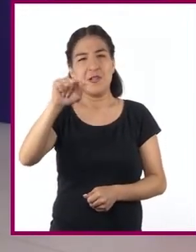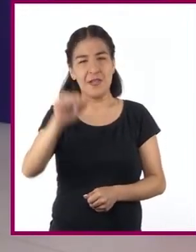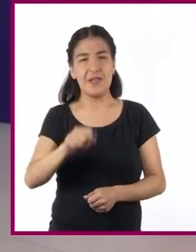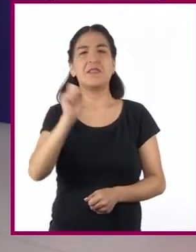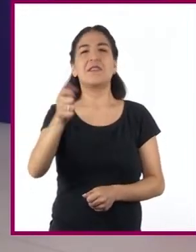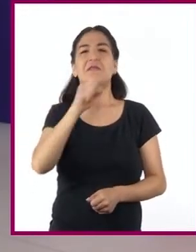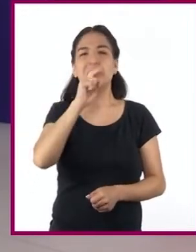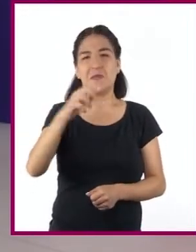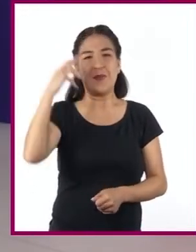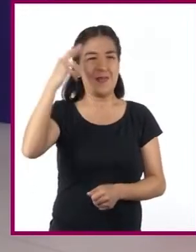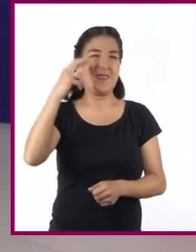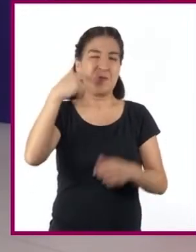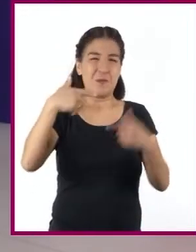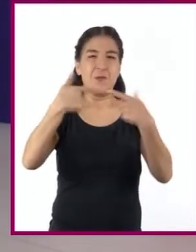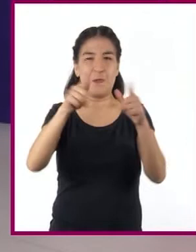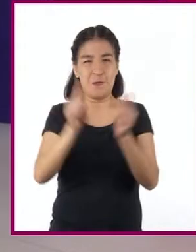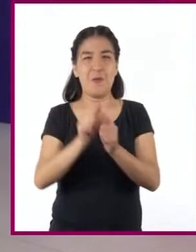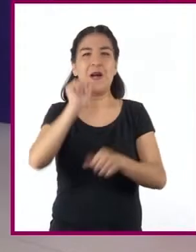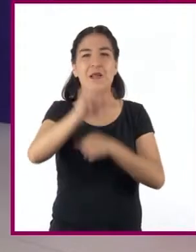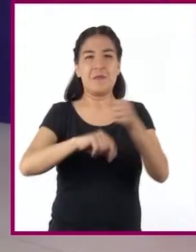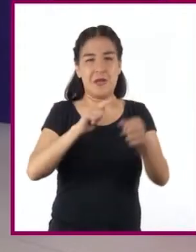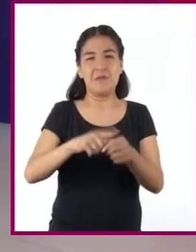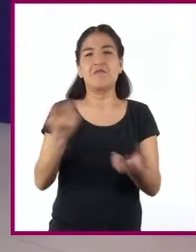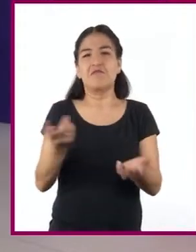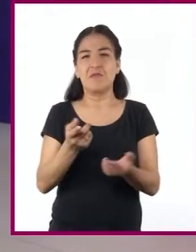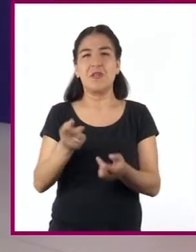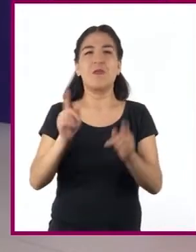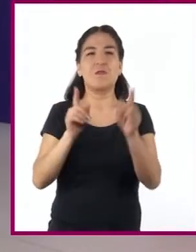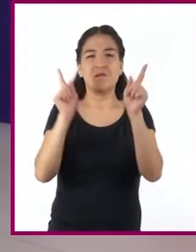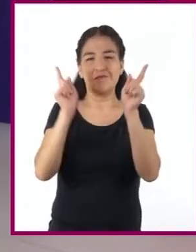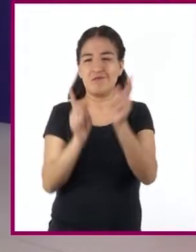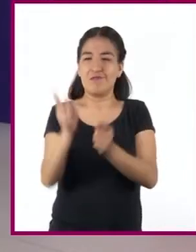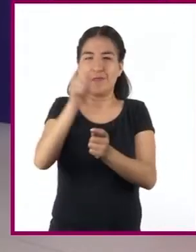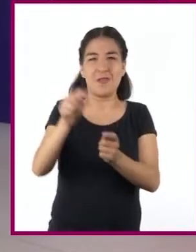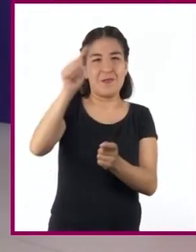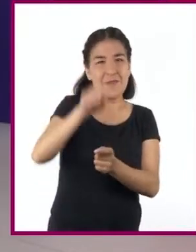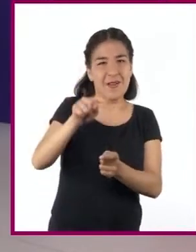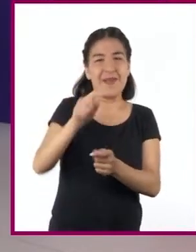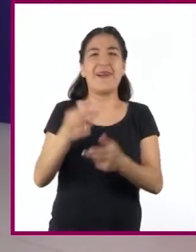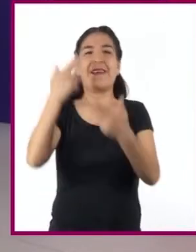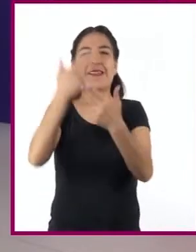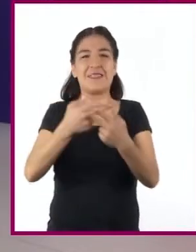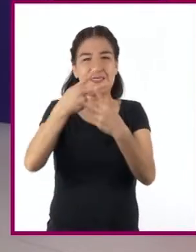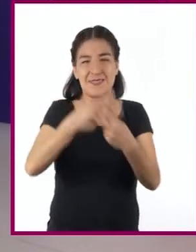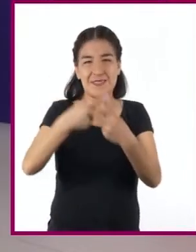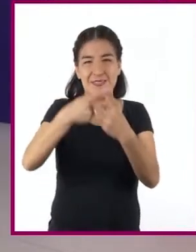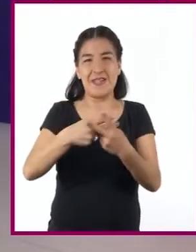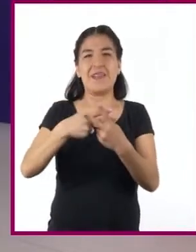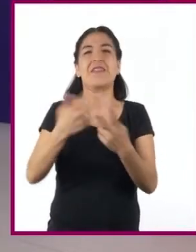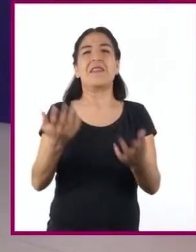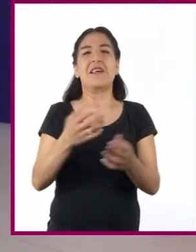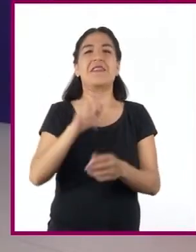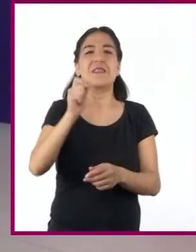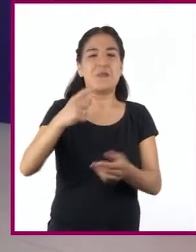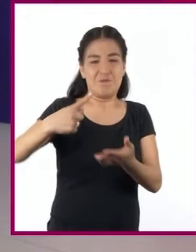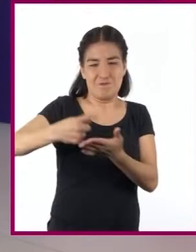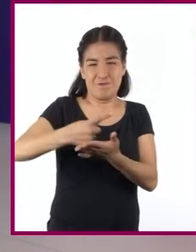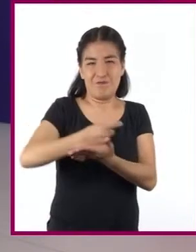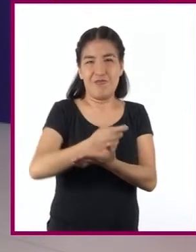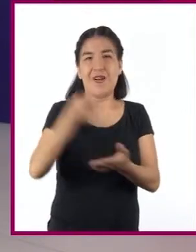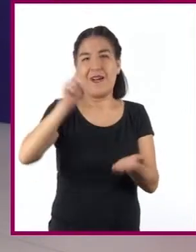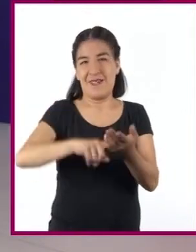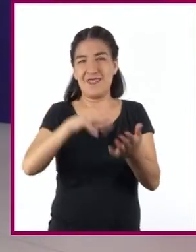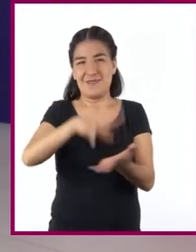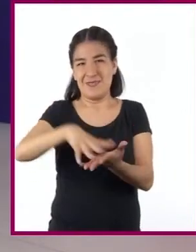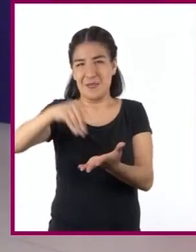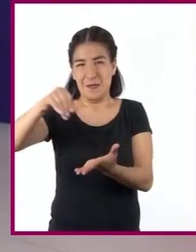animal. Por ejemplo, el caracol, algunas estrellas de mar y la lombriz de tierra. Leamos una